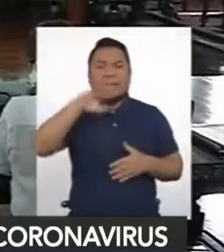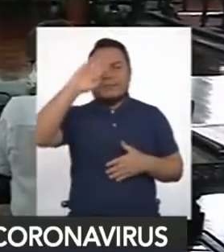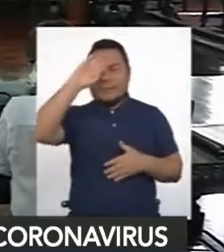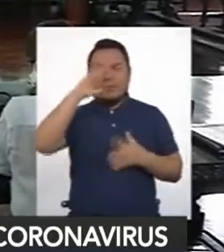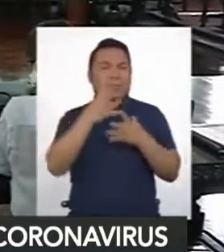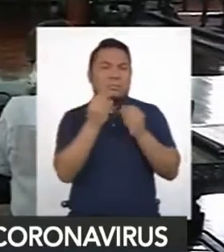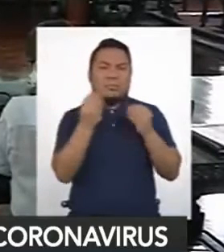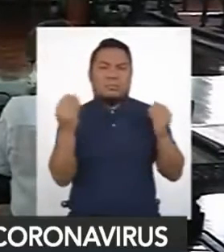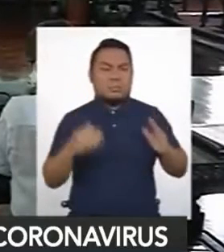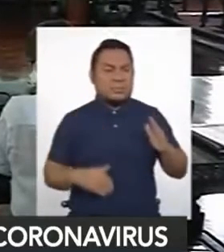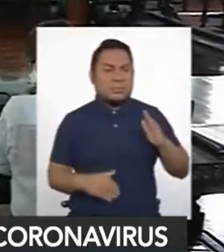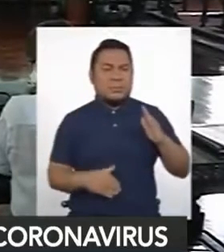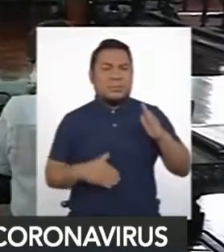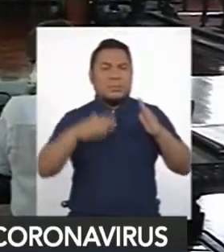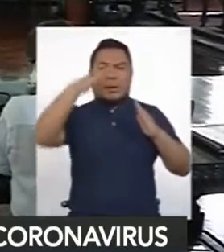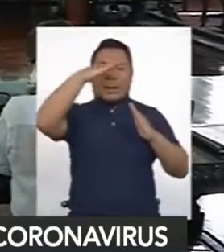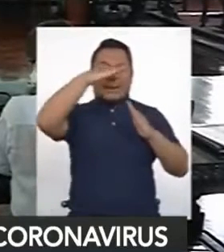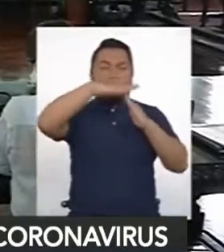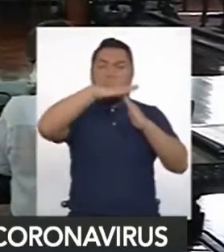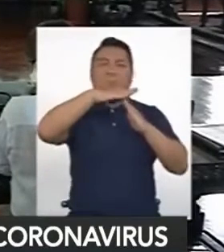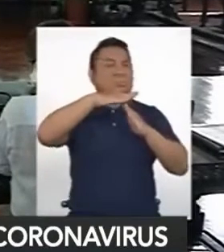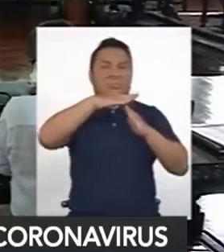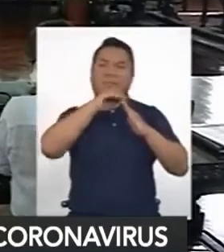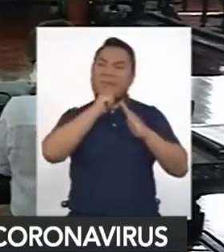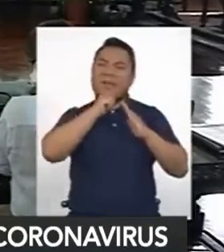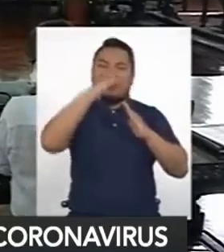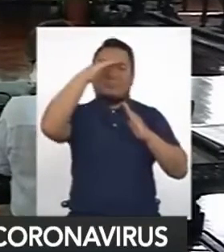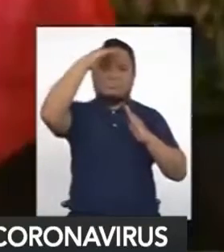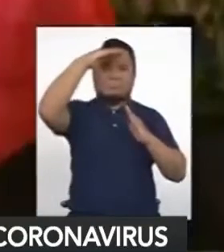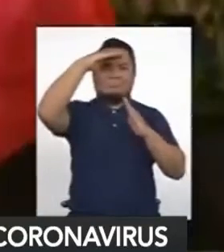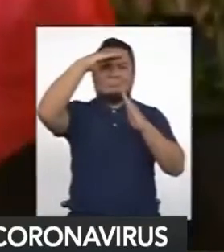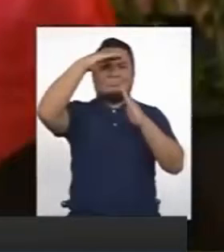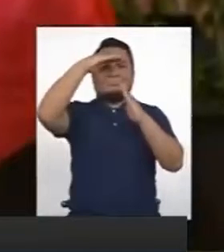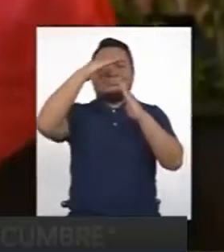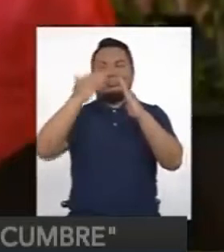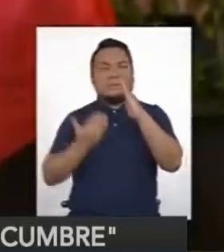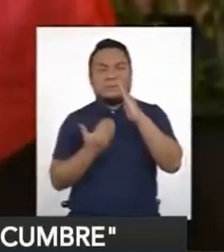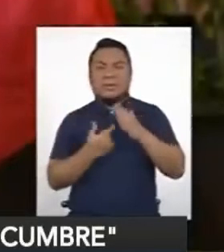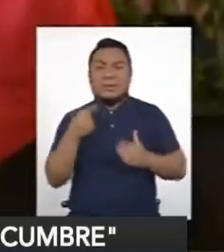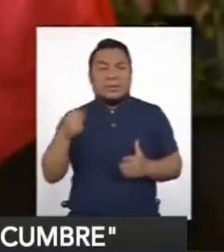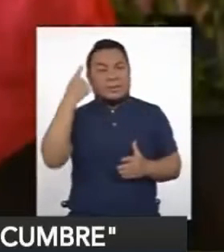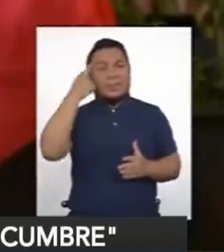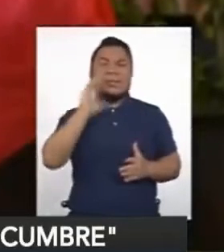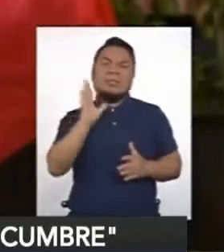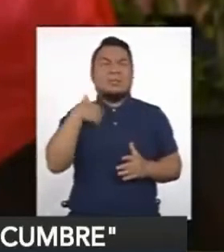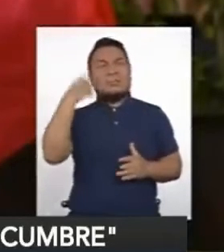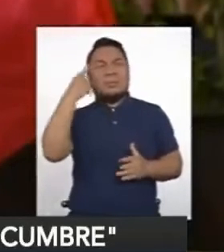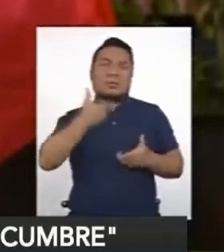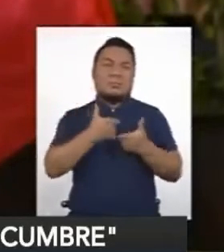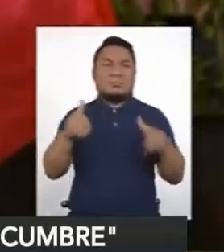que esta enfermedad nos obliga a no bajar la guardia, también nos